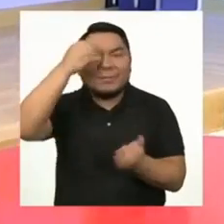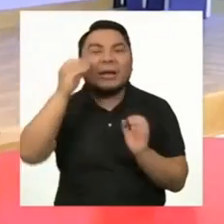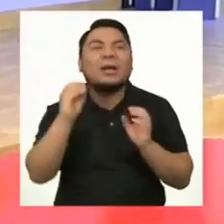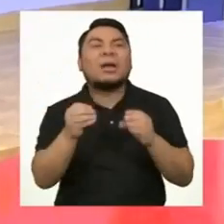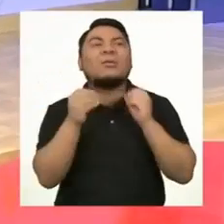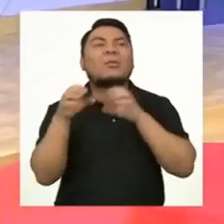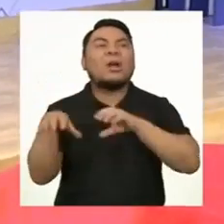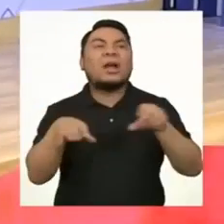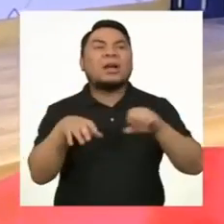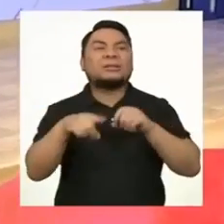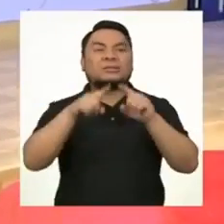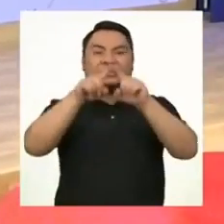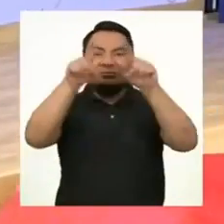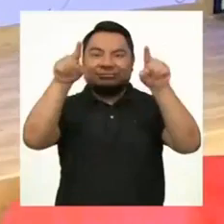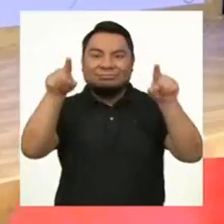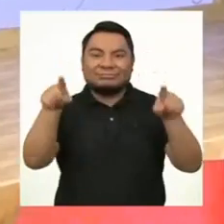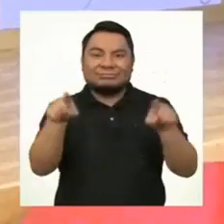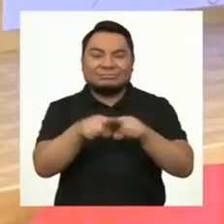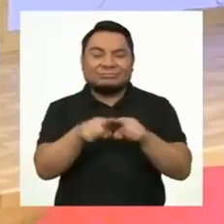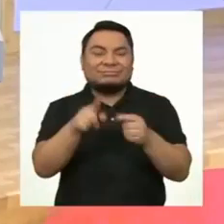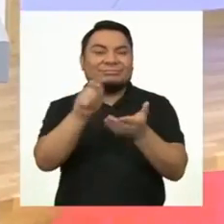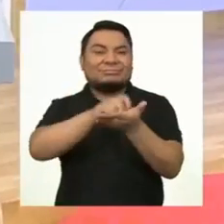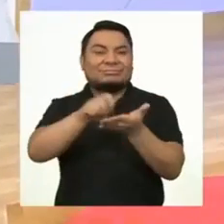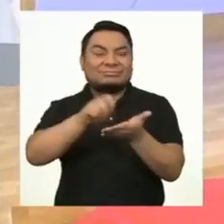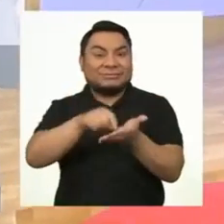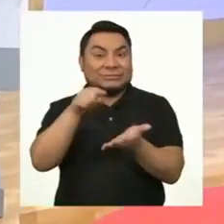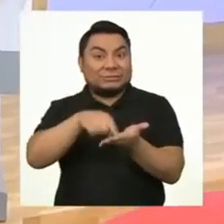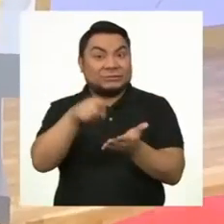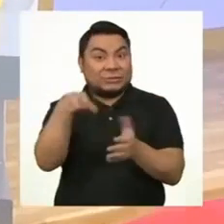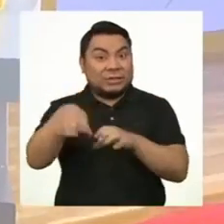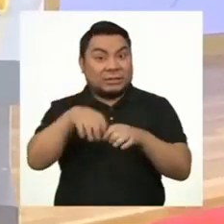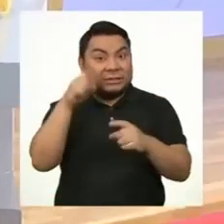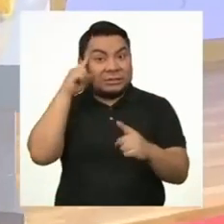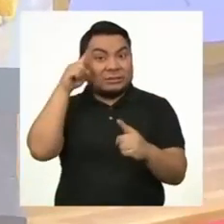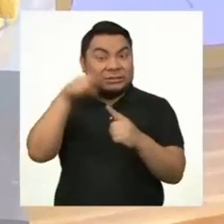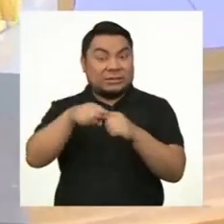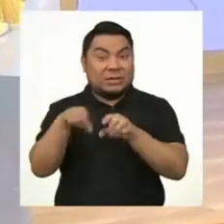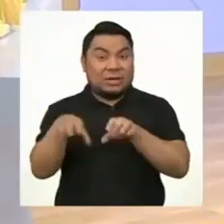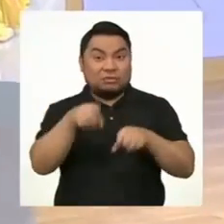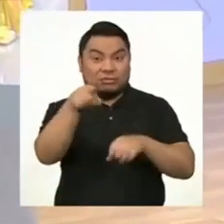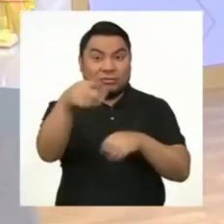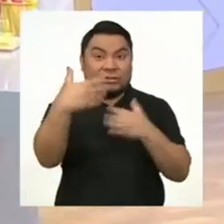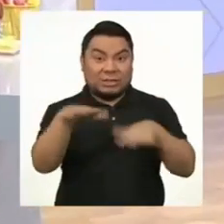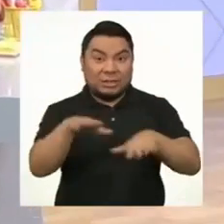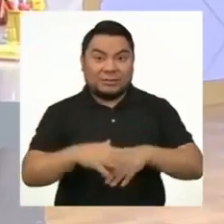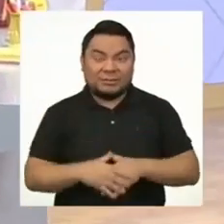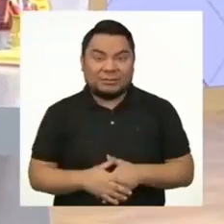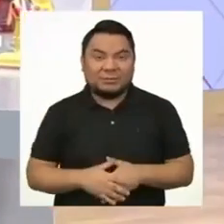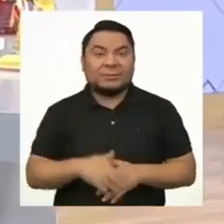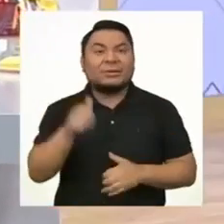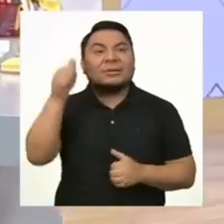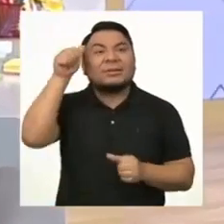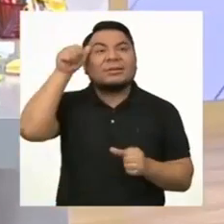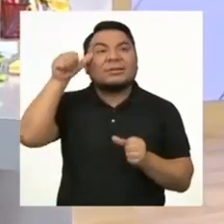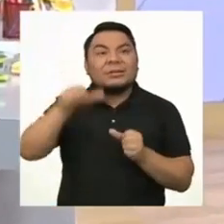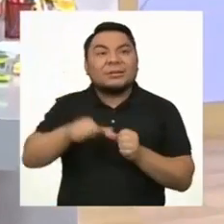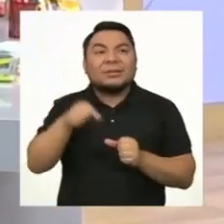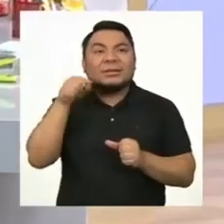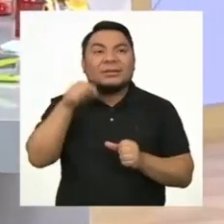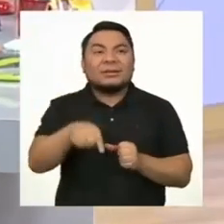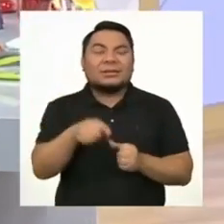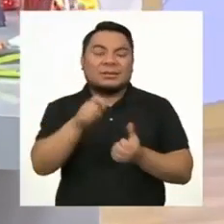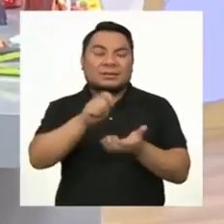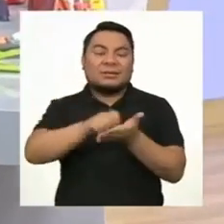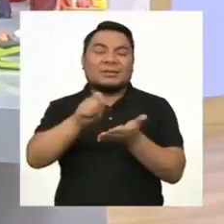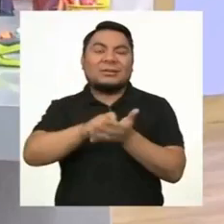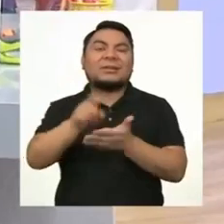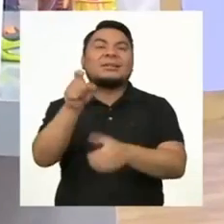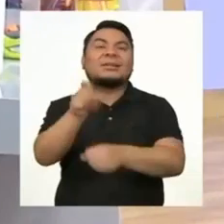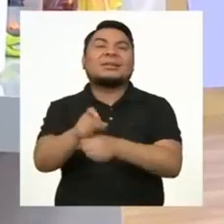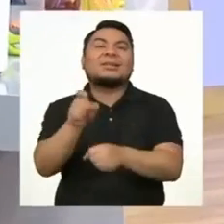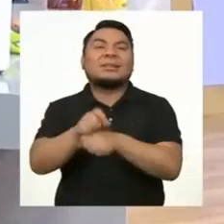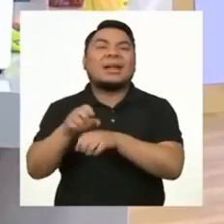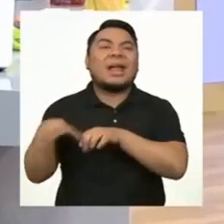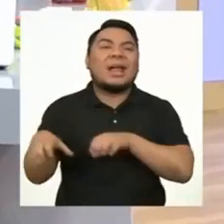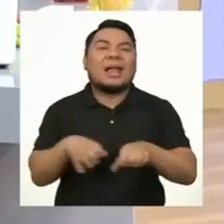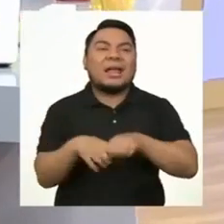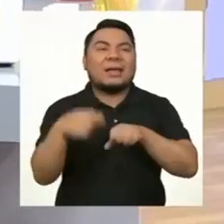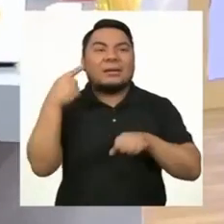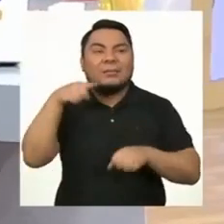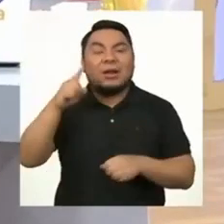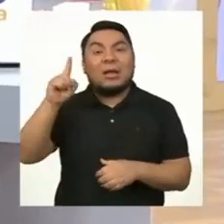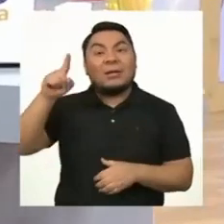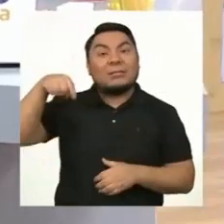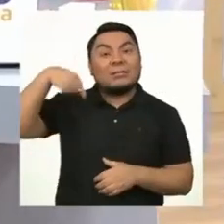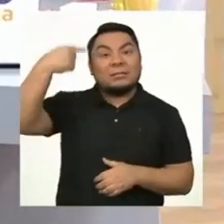una cartilla. ¿Cumplieron con el reto de elaborar la suya? Recuerden que ahí irá el texto instructivo que crearemos para